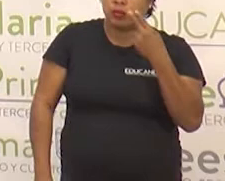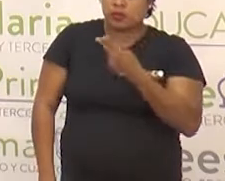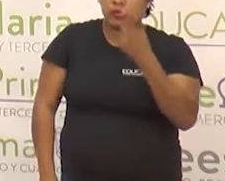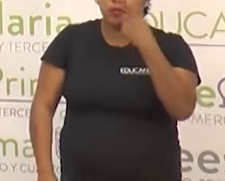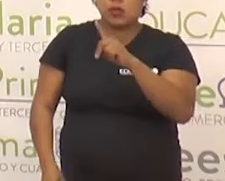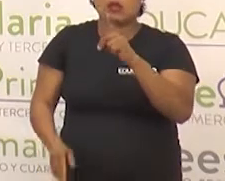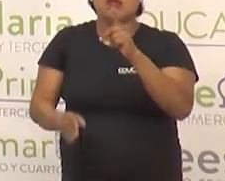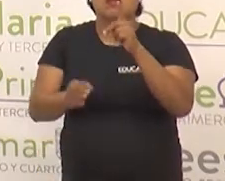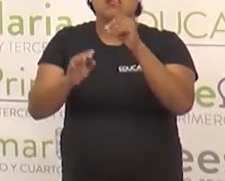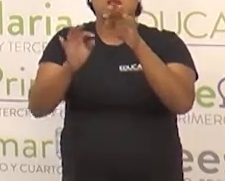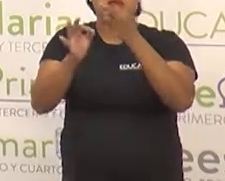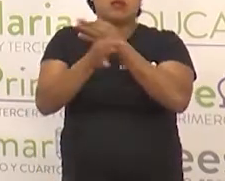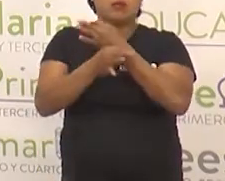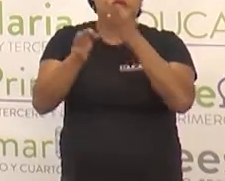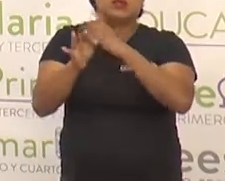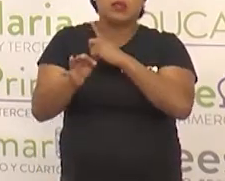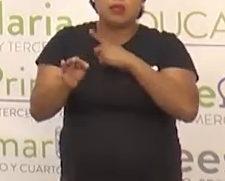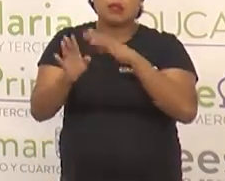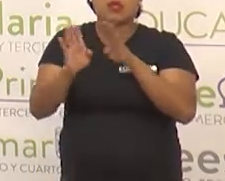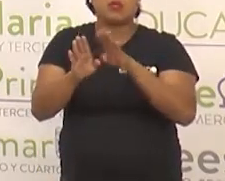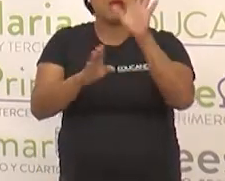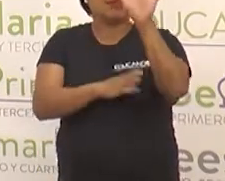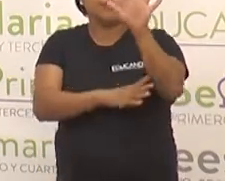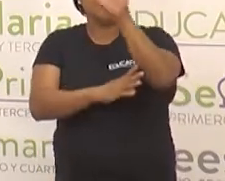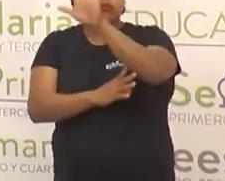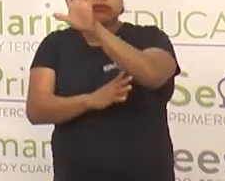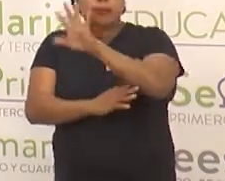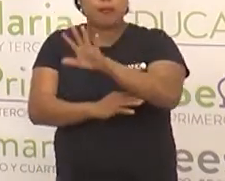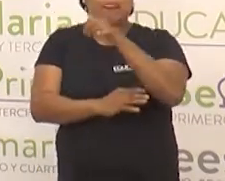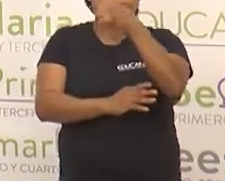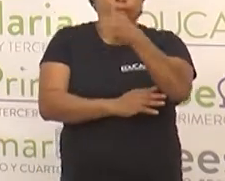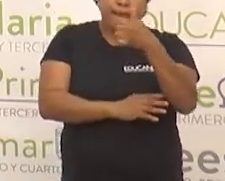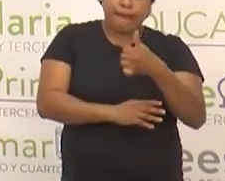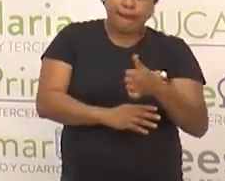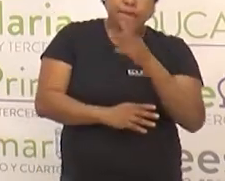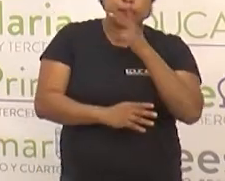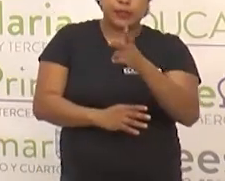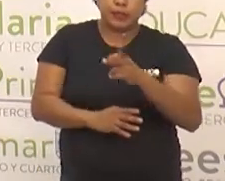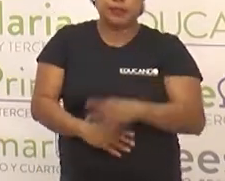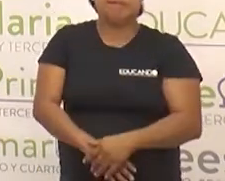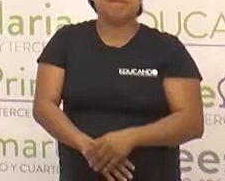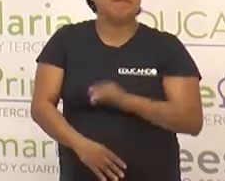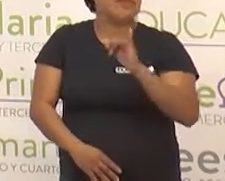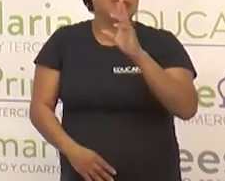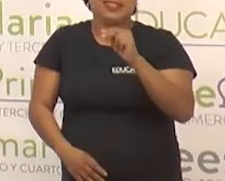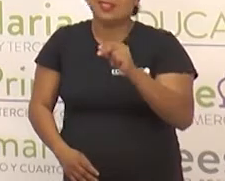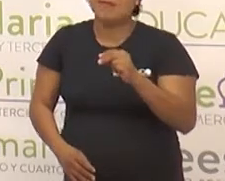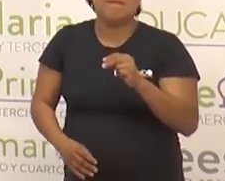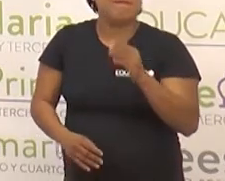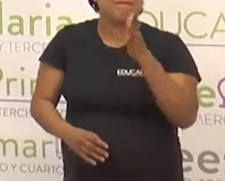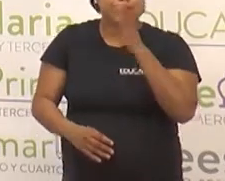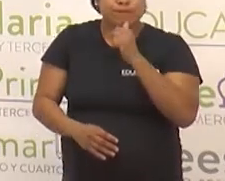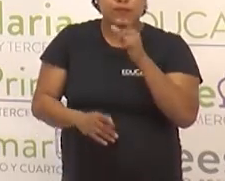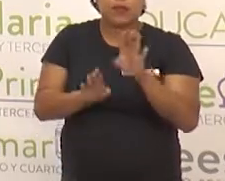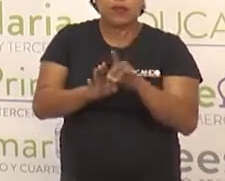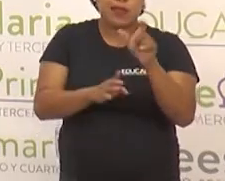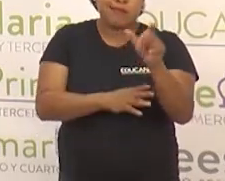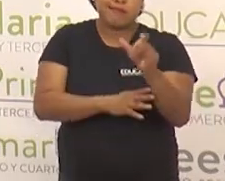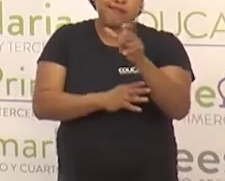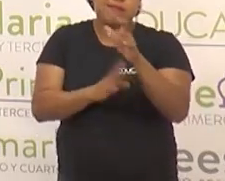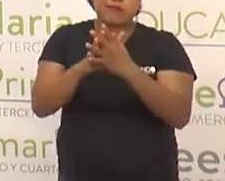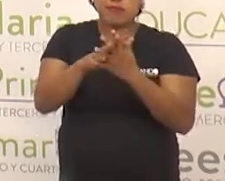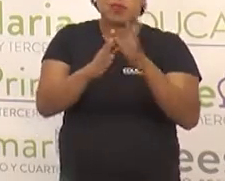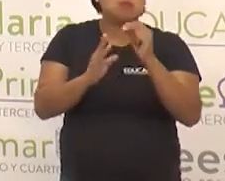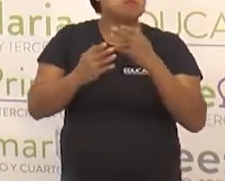utilices para la exposición tenga los espacios entre cada una de las palabras, si no, la